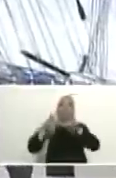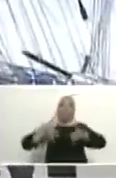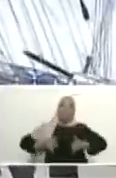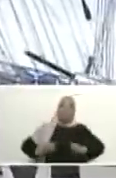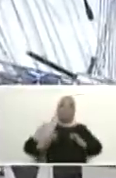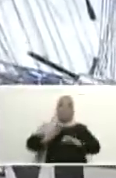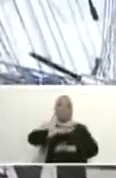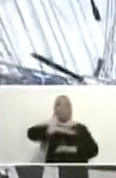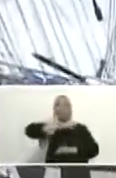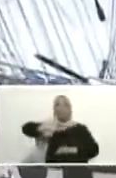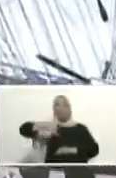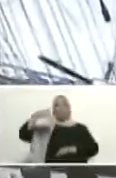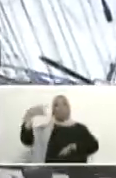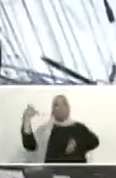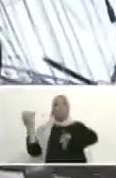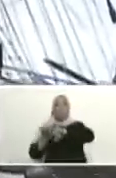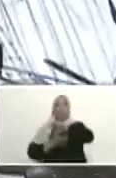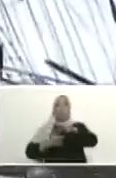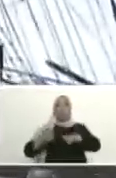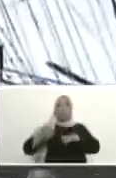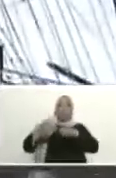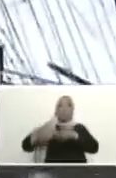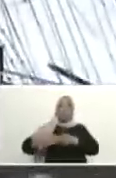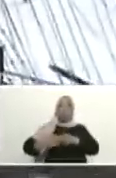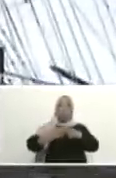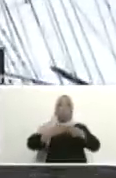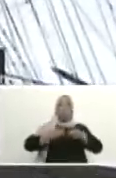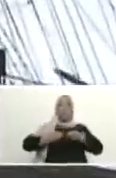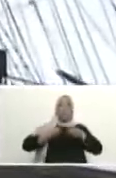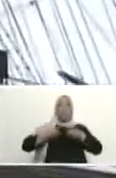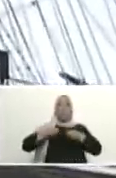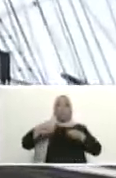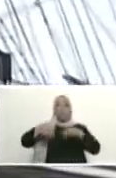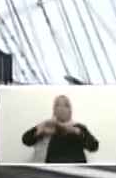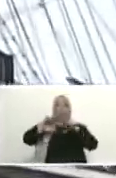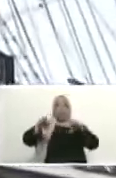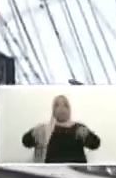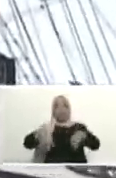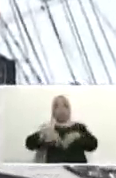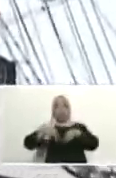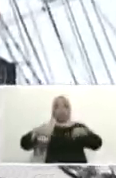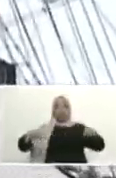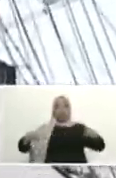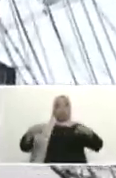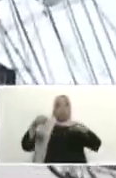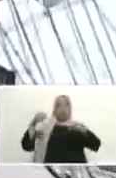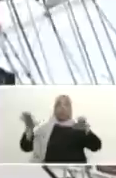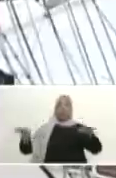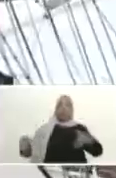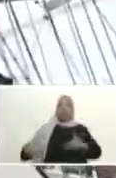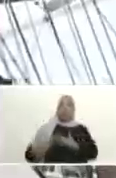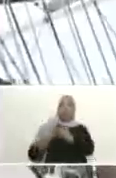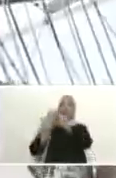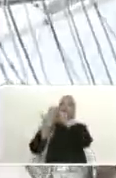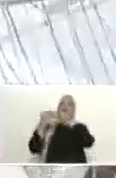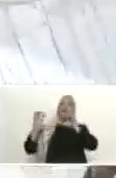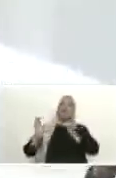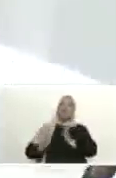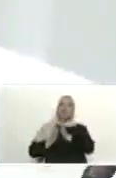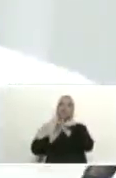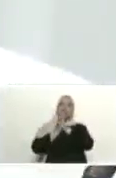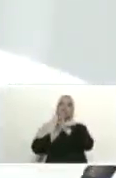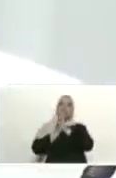hizo uso de las barcas durante su vida en la tierra, hasta el Espíritu Santo, que desde el principio de la